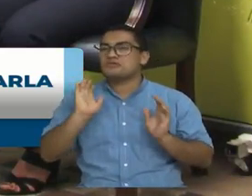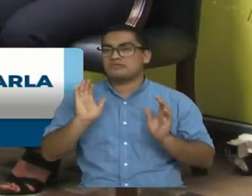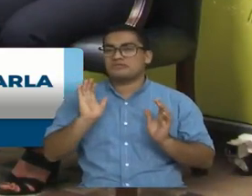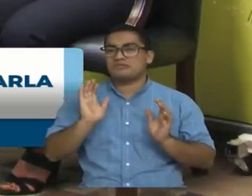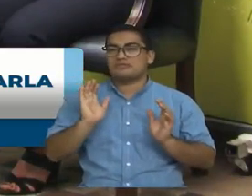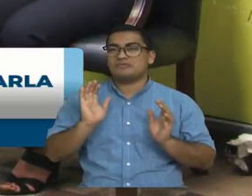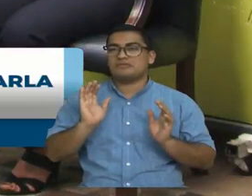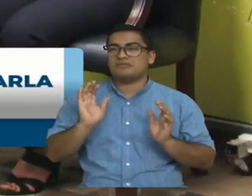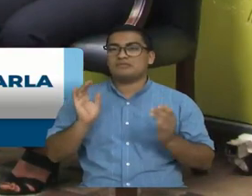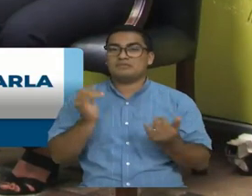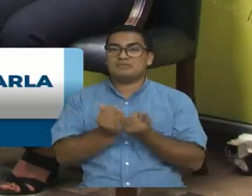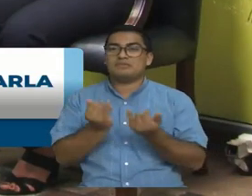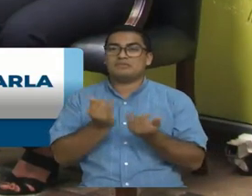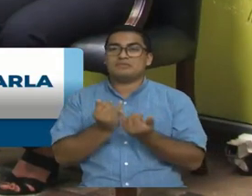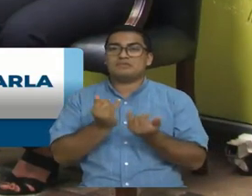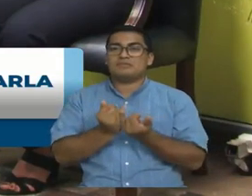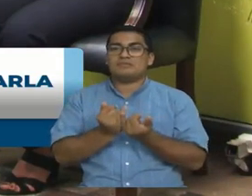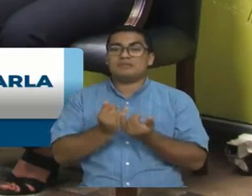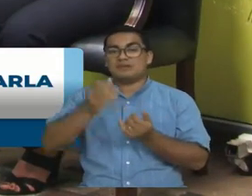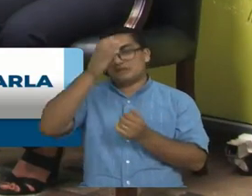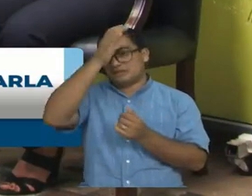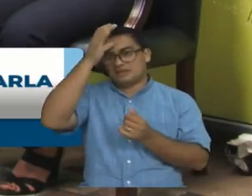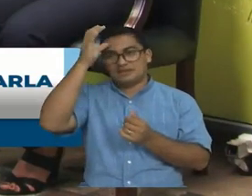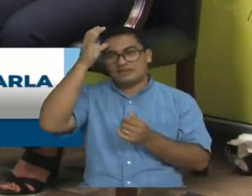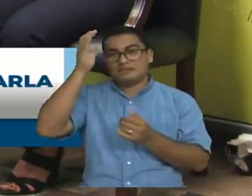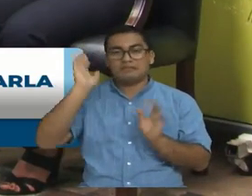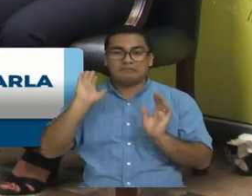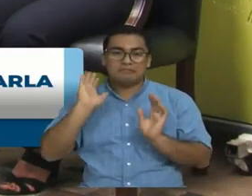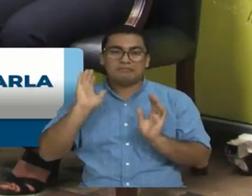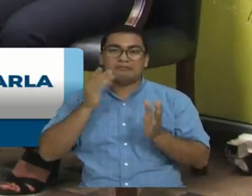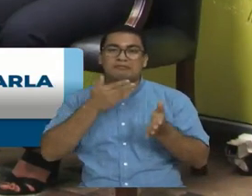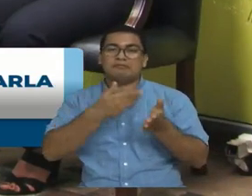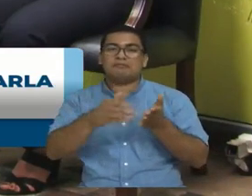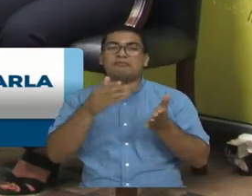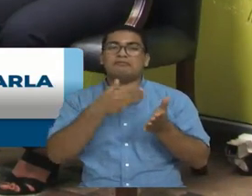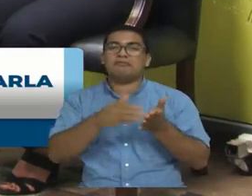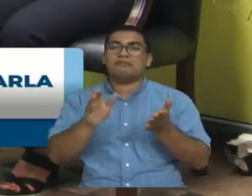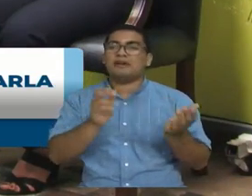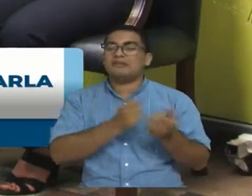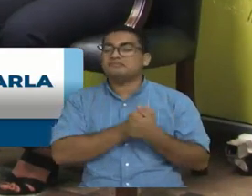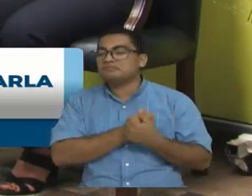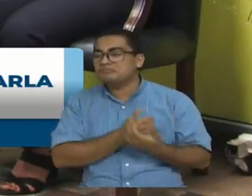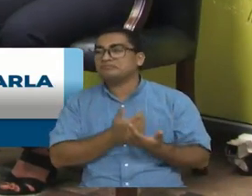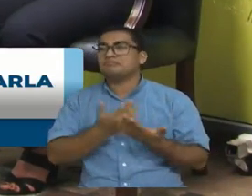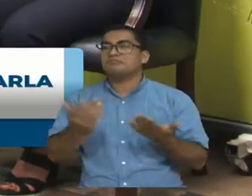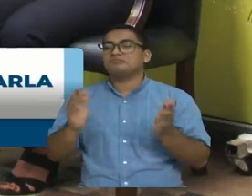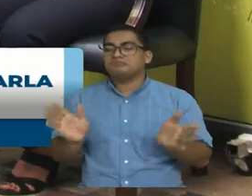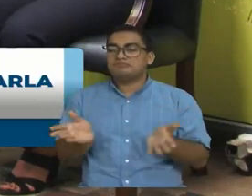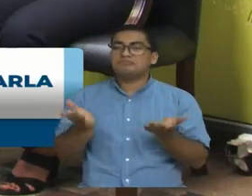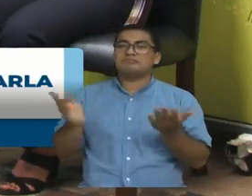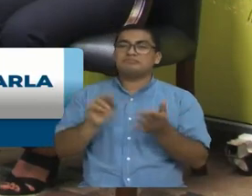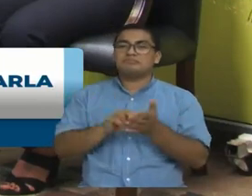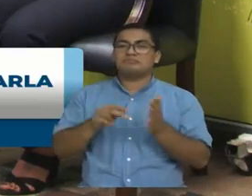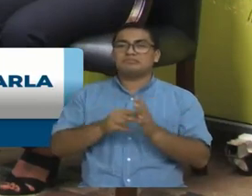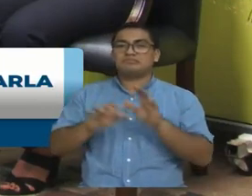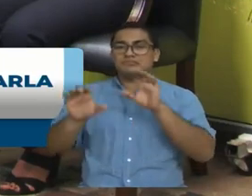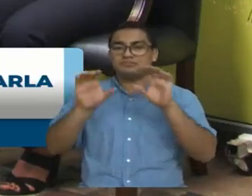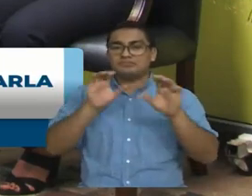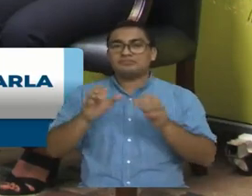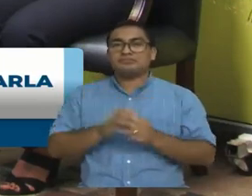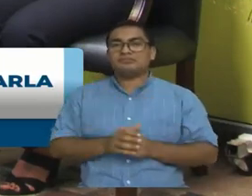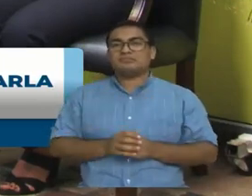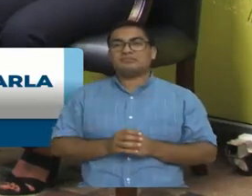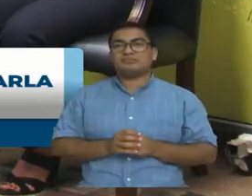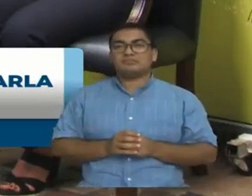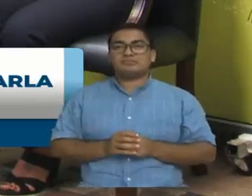niña está chiquita, entonces creemos que esa es la forma más amable, más emotiva de llamarlo, sí. ¿Es